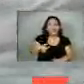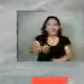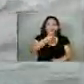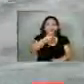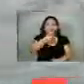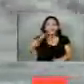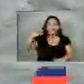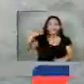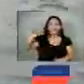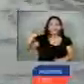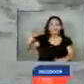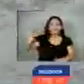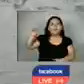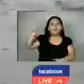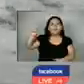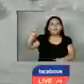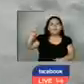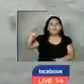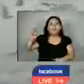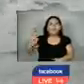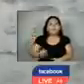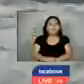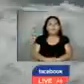informe para Noticiero Hechos de Ernesto Cornejo.